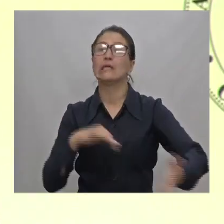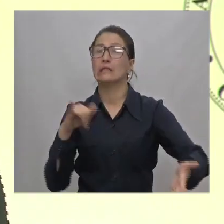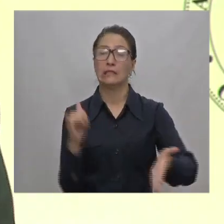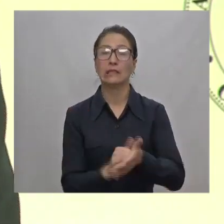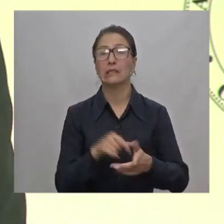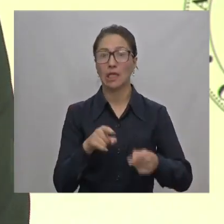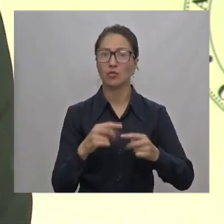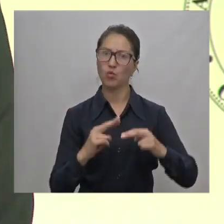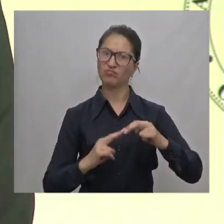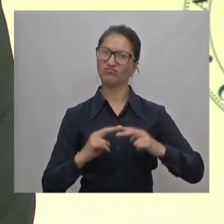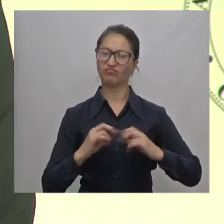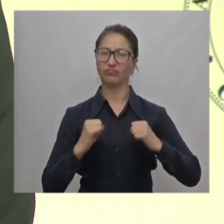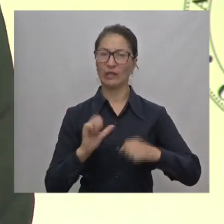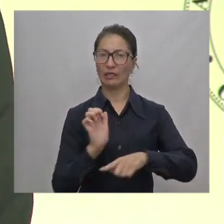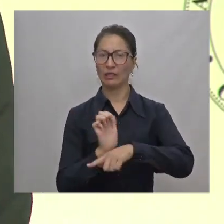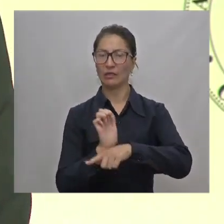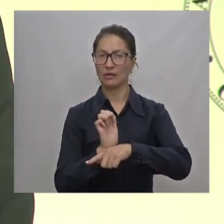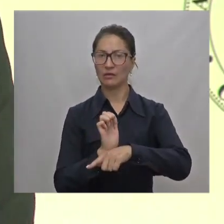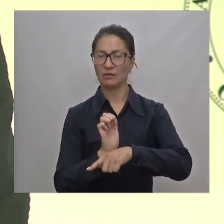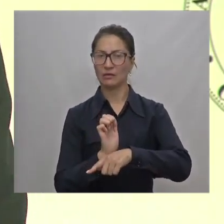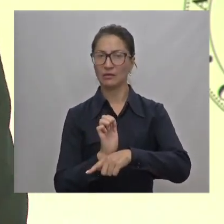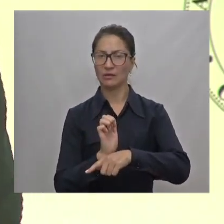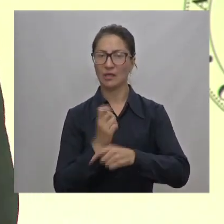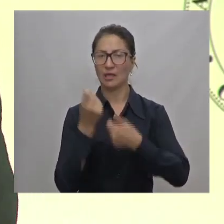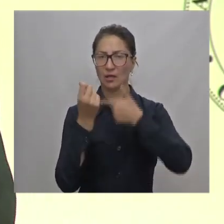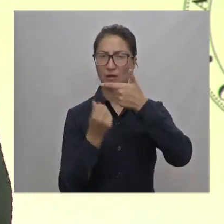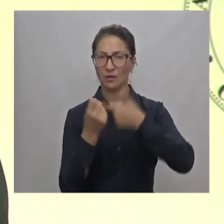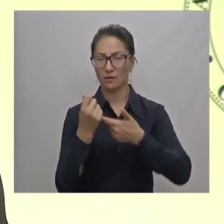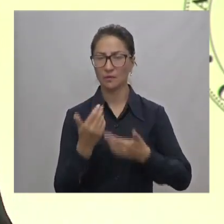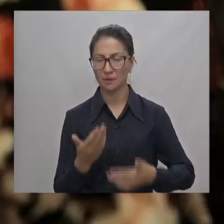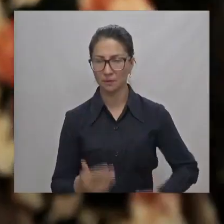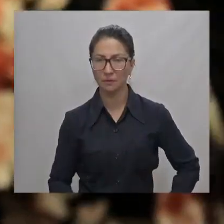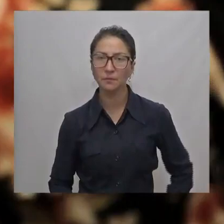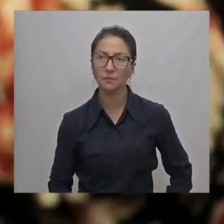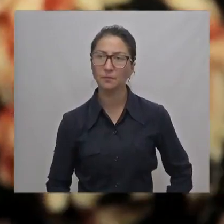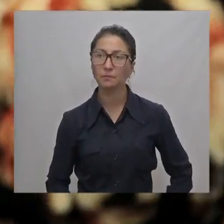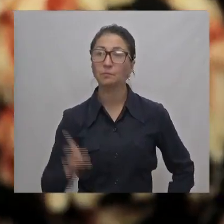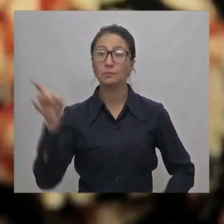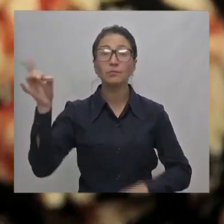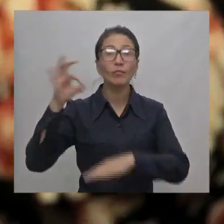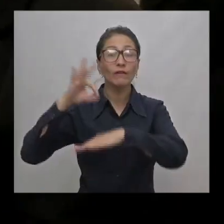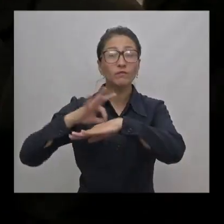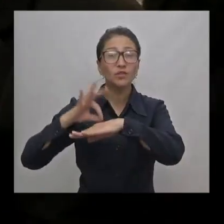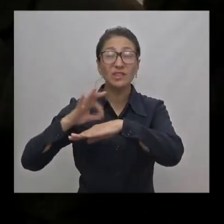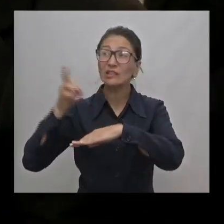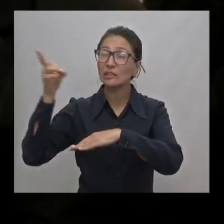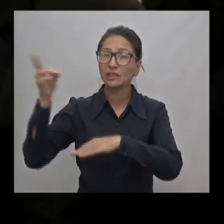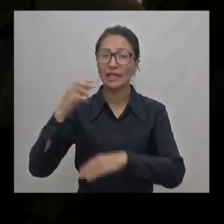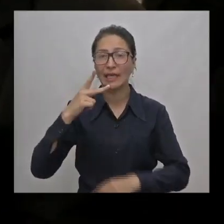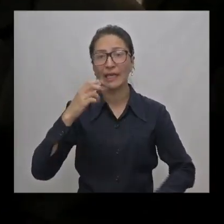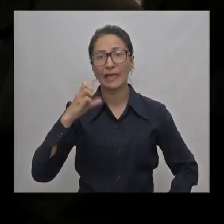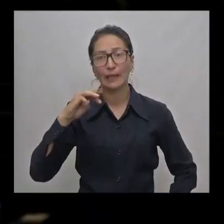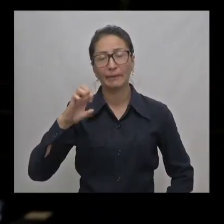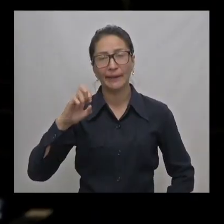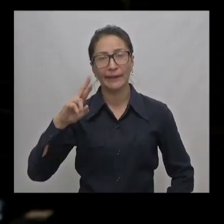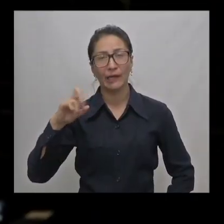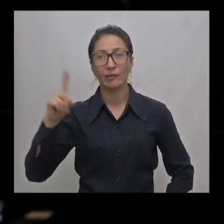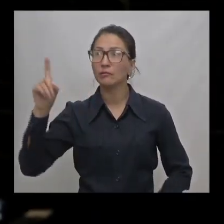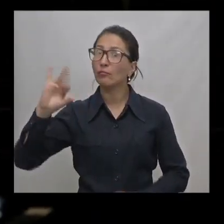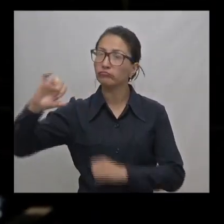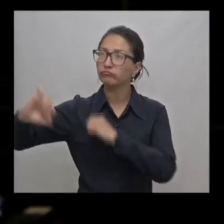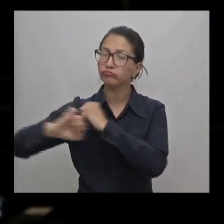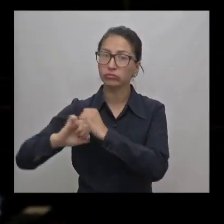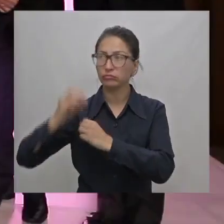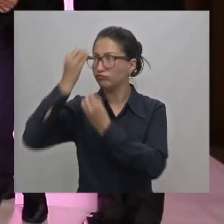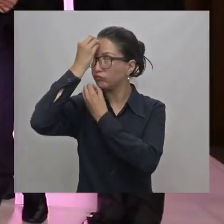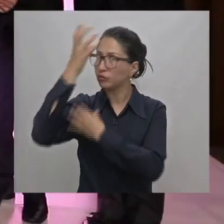pues, fortalecer ese andamiaje en materia de institucionalidad económica. La misión Kemmerer sigue siendo valorada hoy porque cambió el rumbo